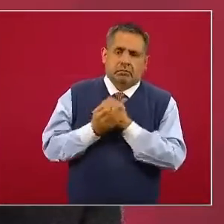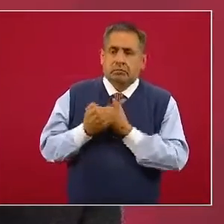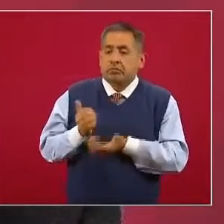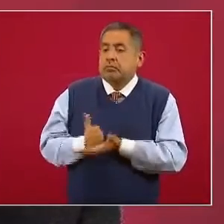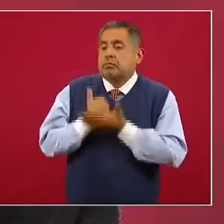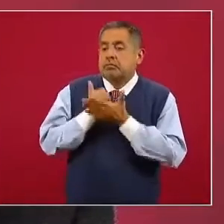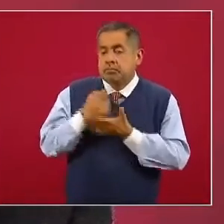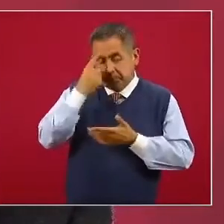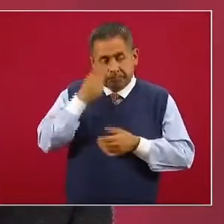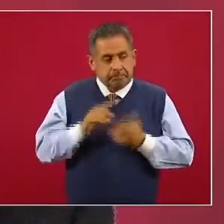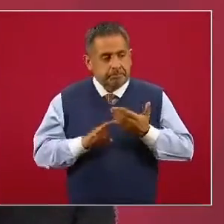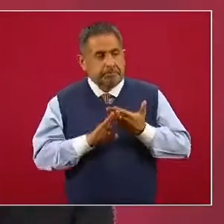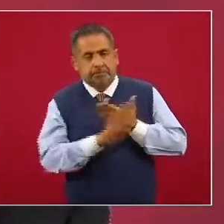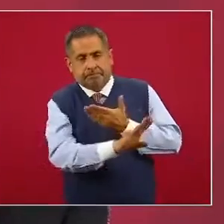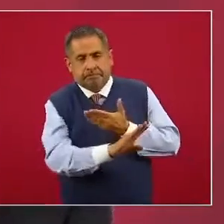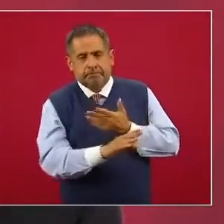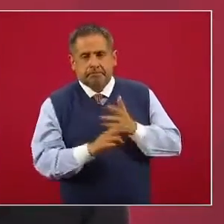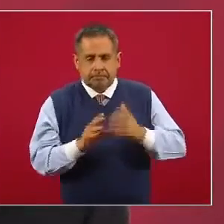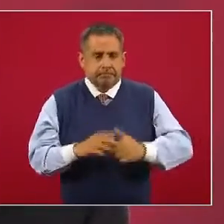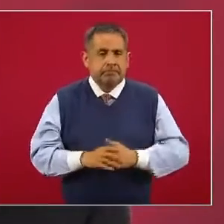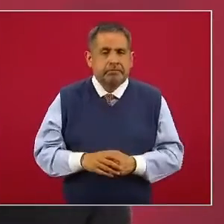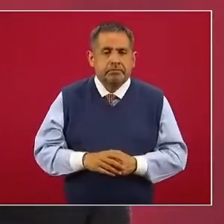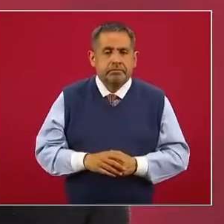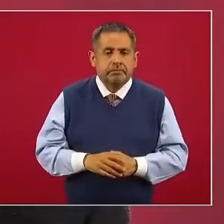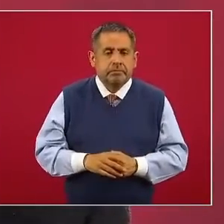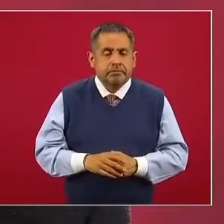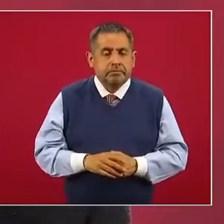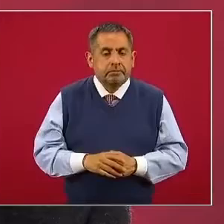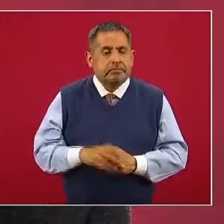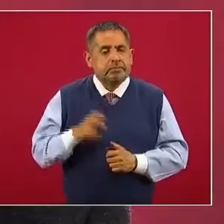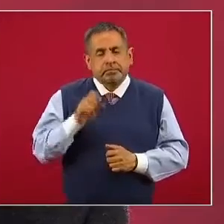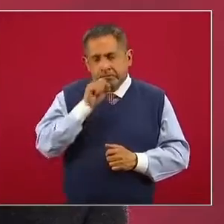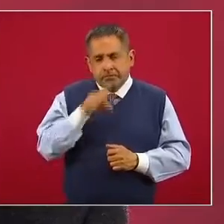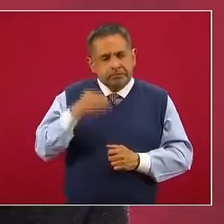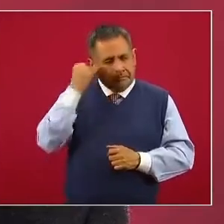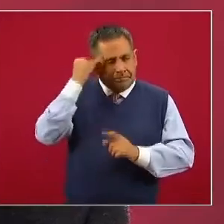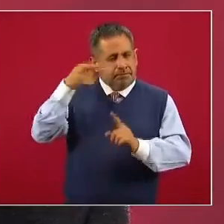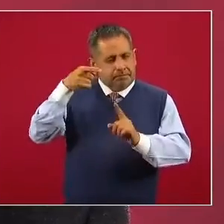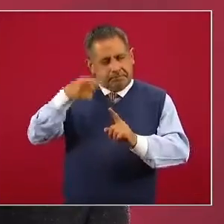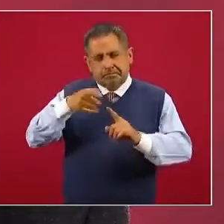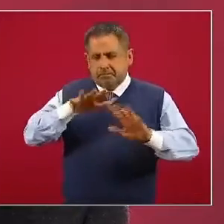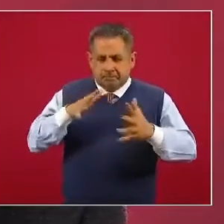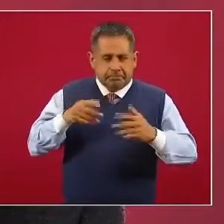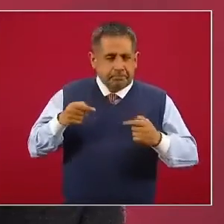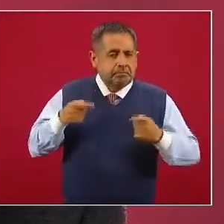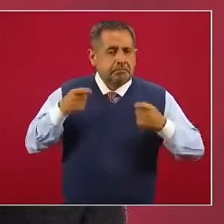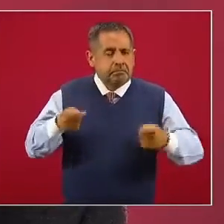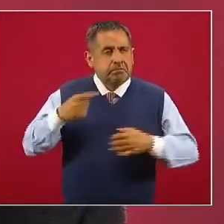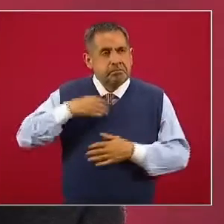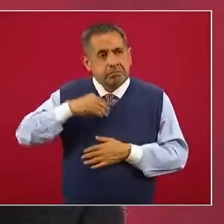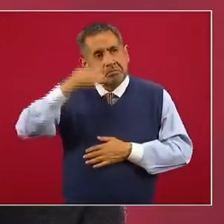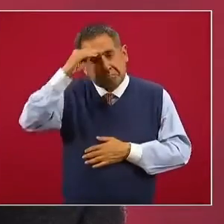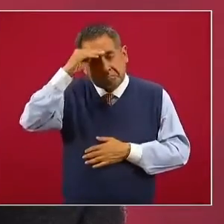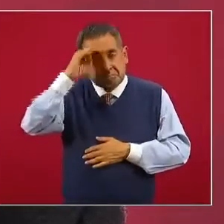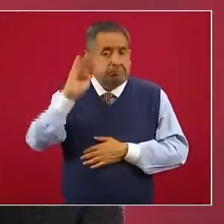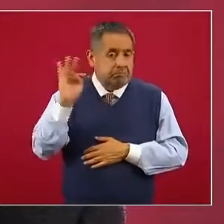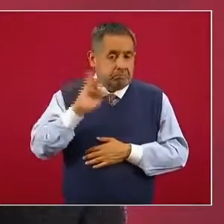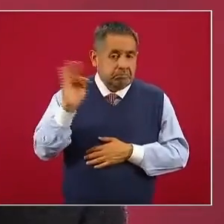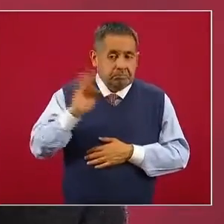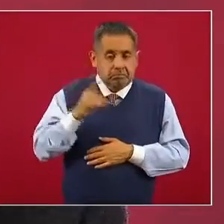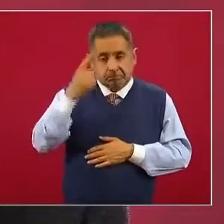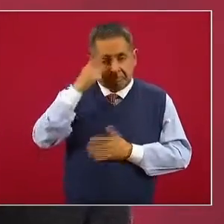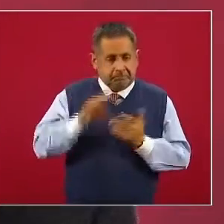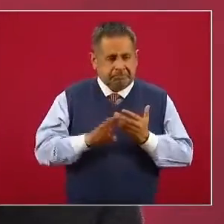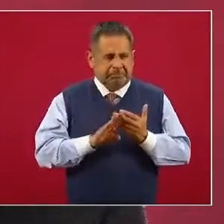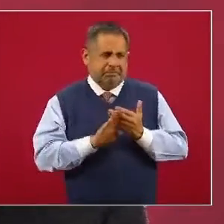preventivo de la tuberculosis. Basado en el mismo principio, se ha pensado que en la